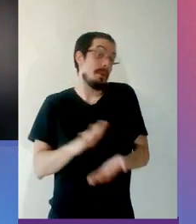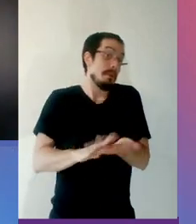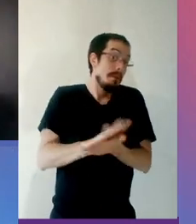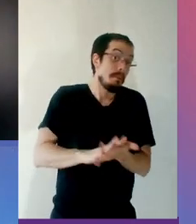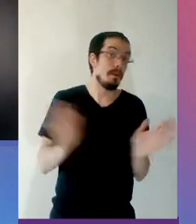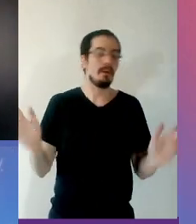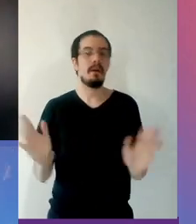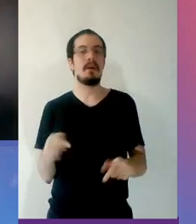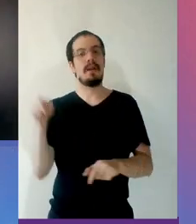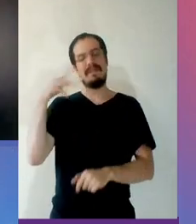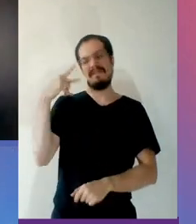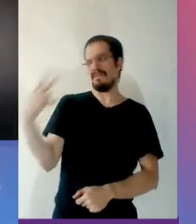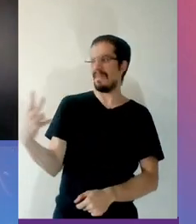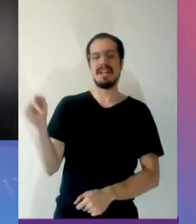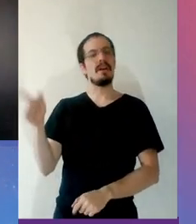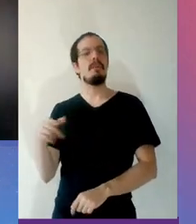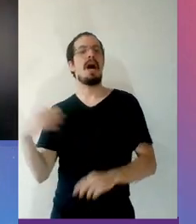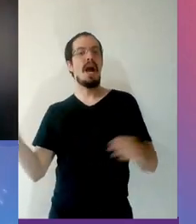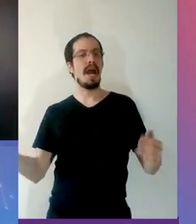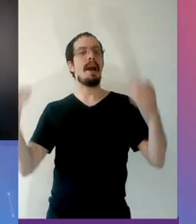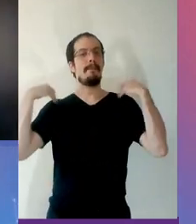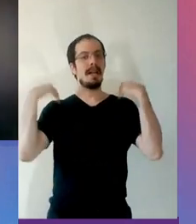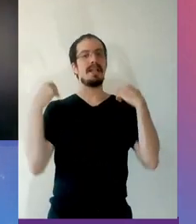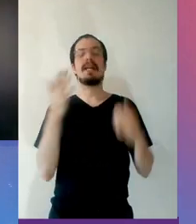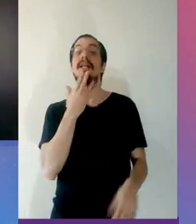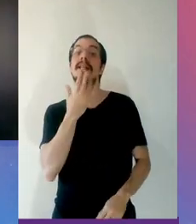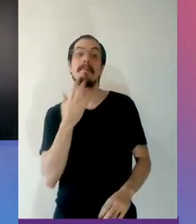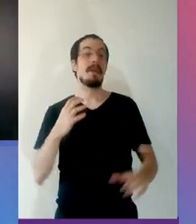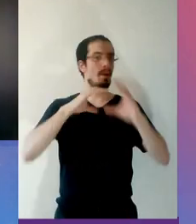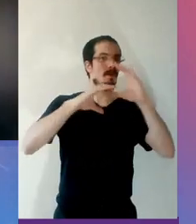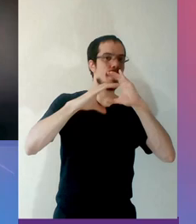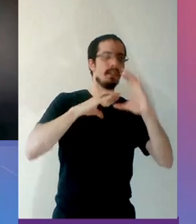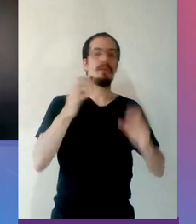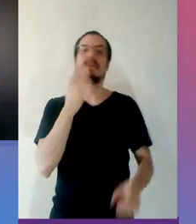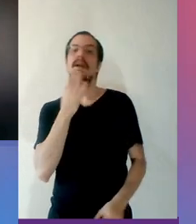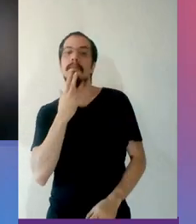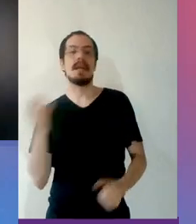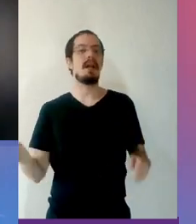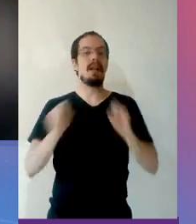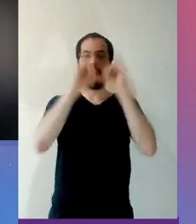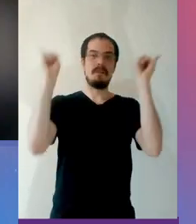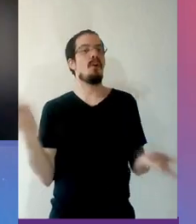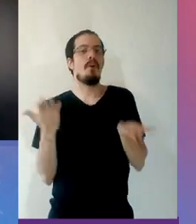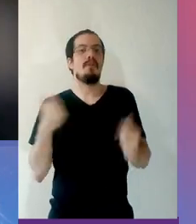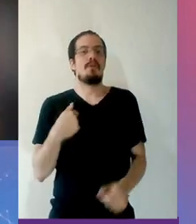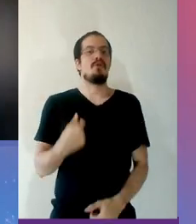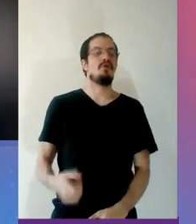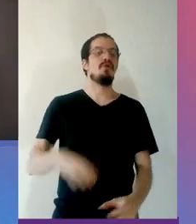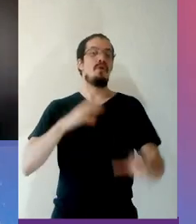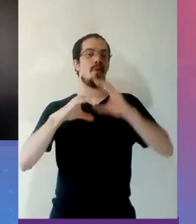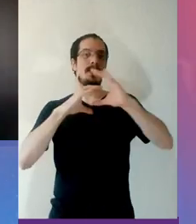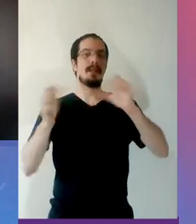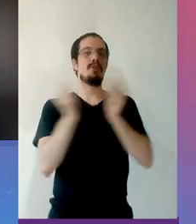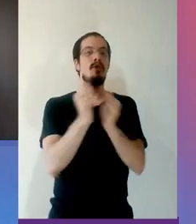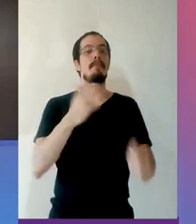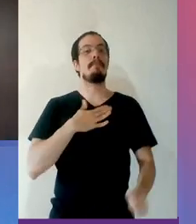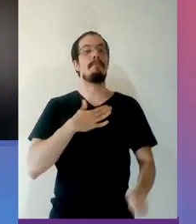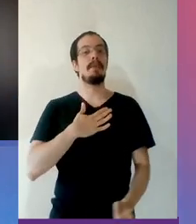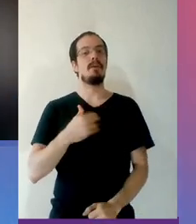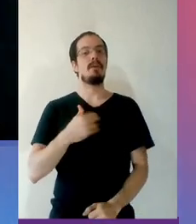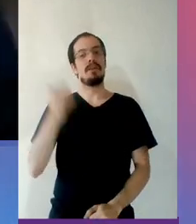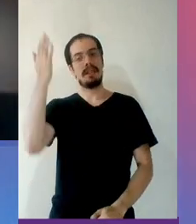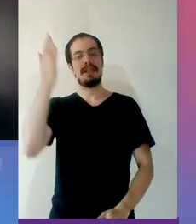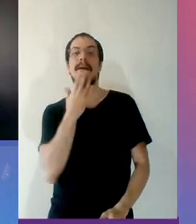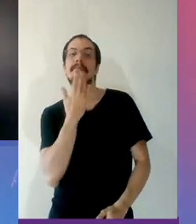para comunicarme con los otros, sino que es la forma como me comunico conmigo mismo. O sea, en el fondo, depende de lo que yo hable,